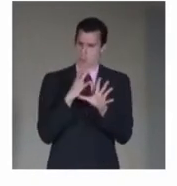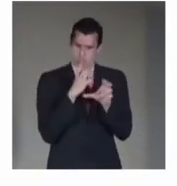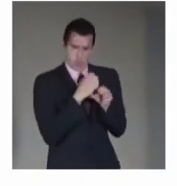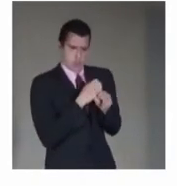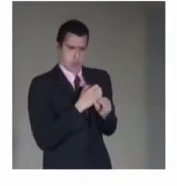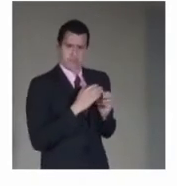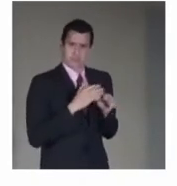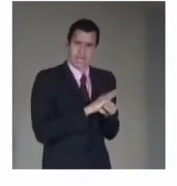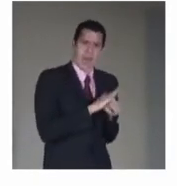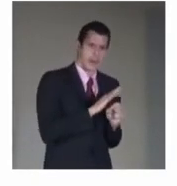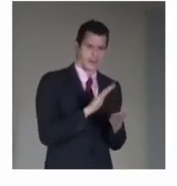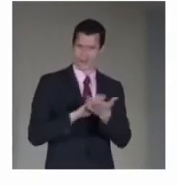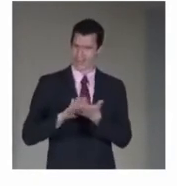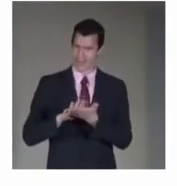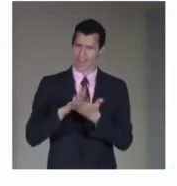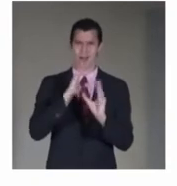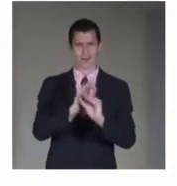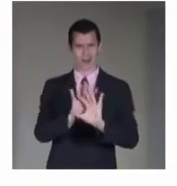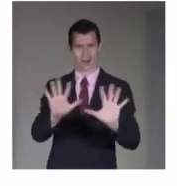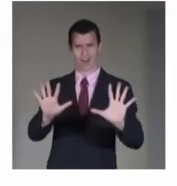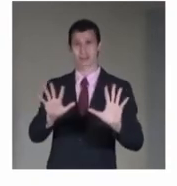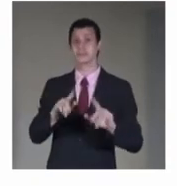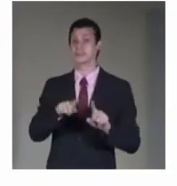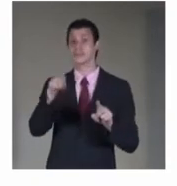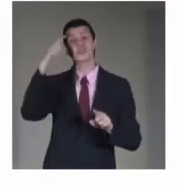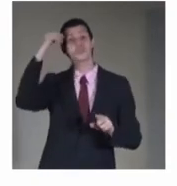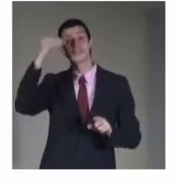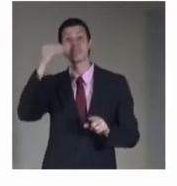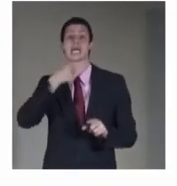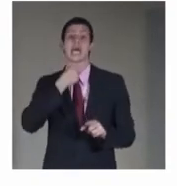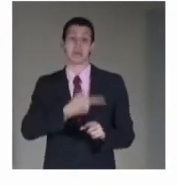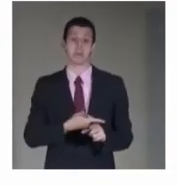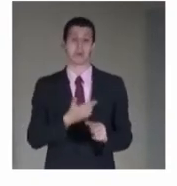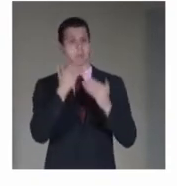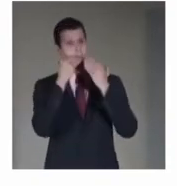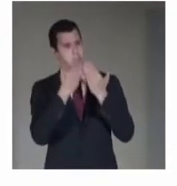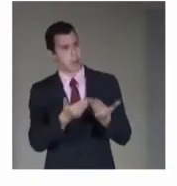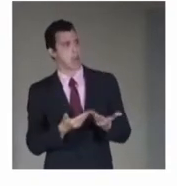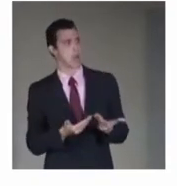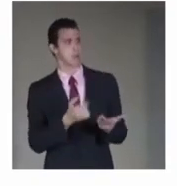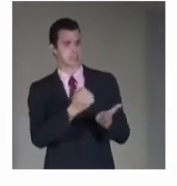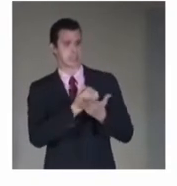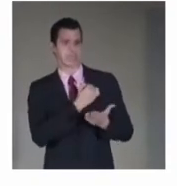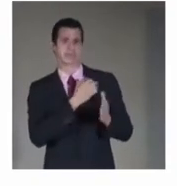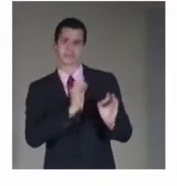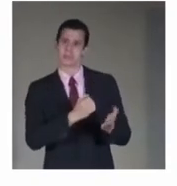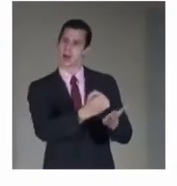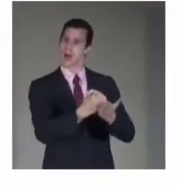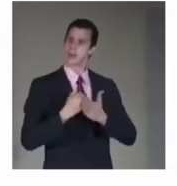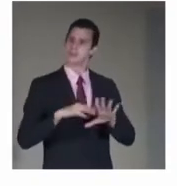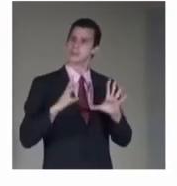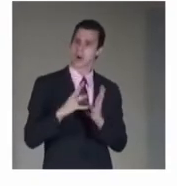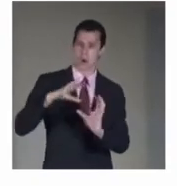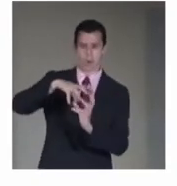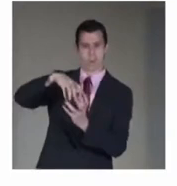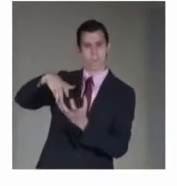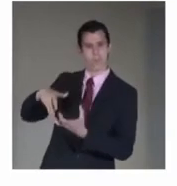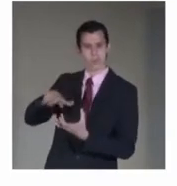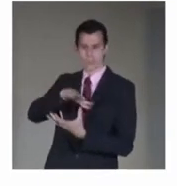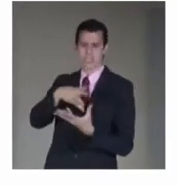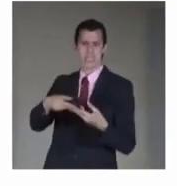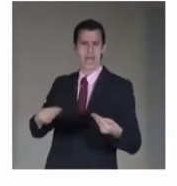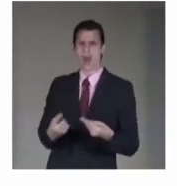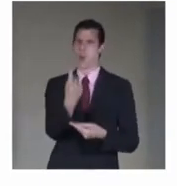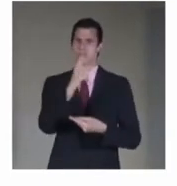exterior esto usted puede pensar que contribuye que puede ayudar a todas estas cosas en el espacio exterior hay gente que piensa